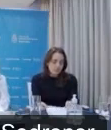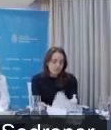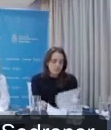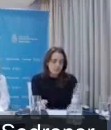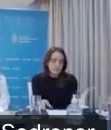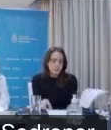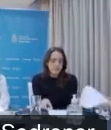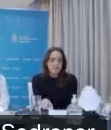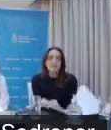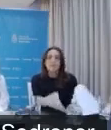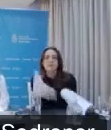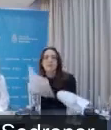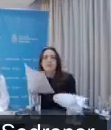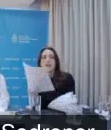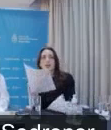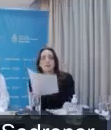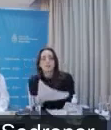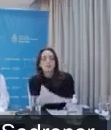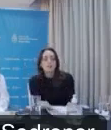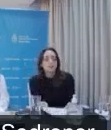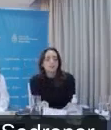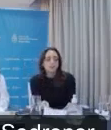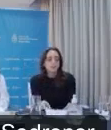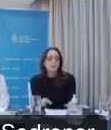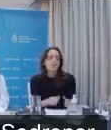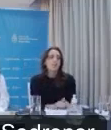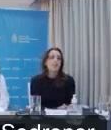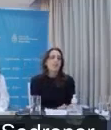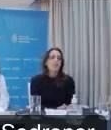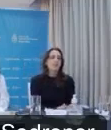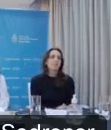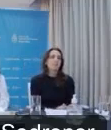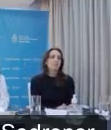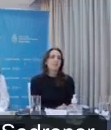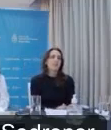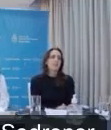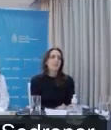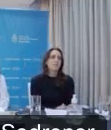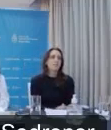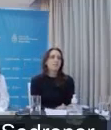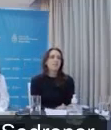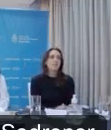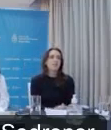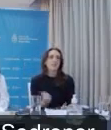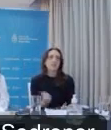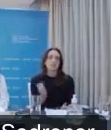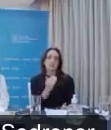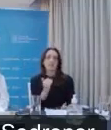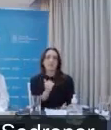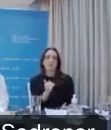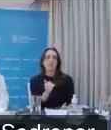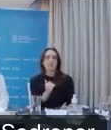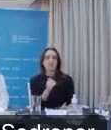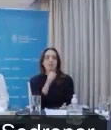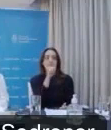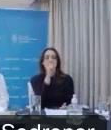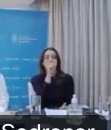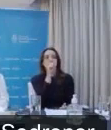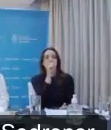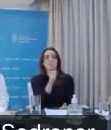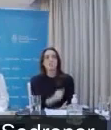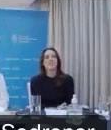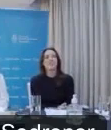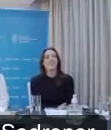Bien, en la otra, ¿no? Como para pensar también, no, una más para dos.